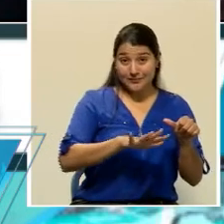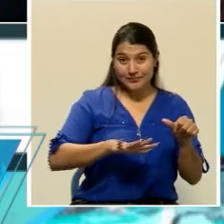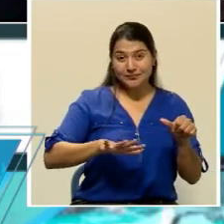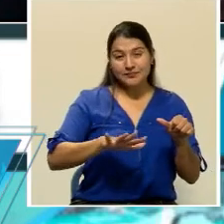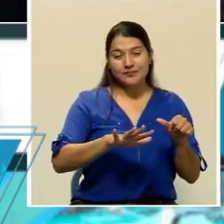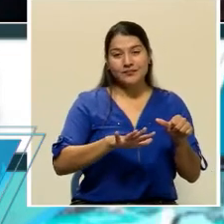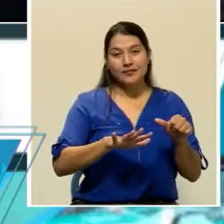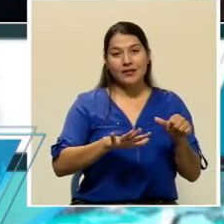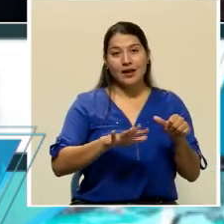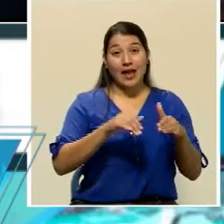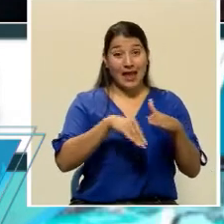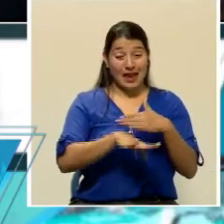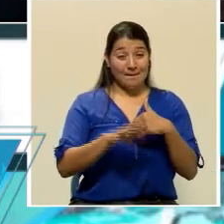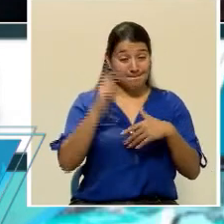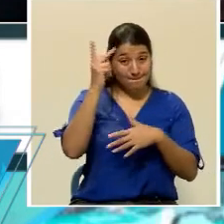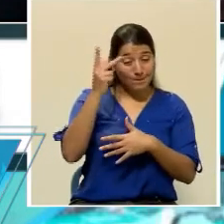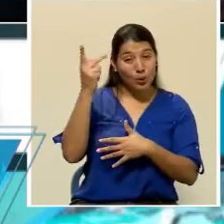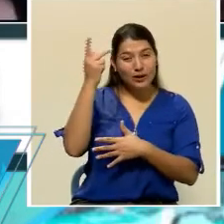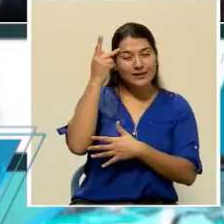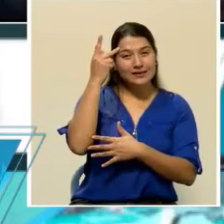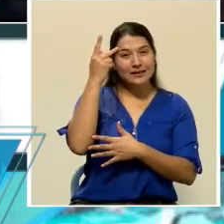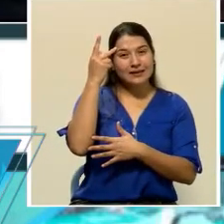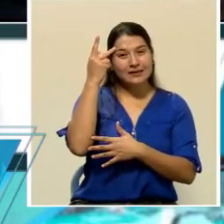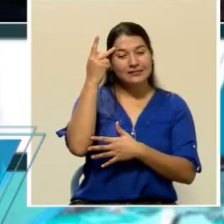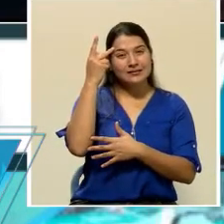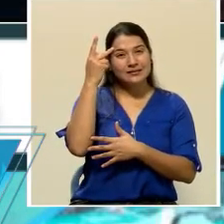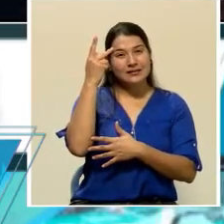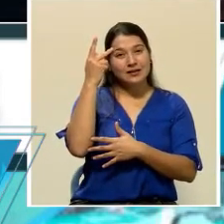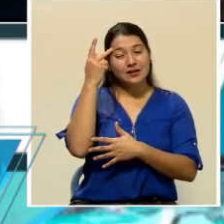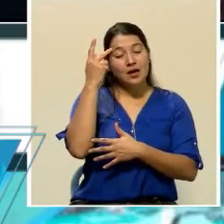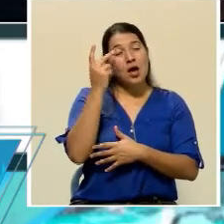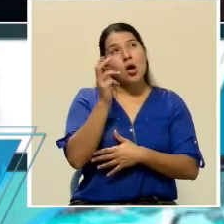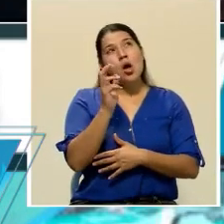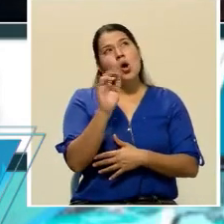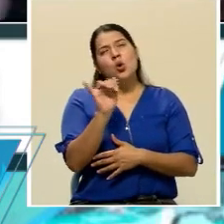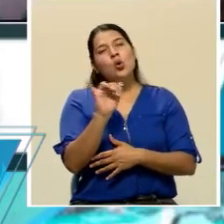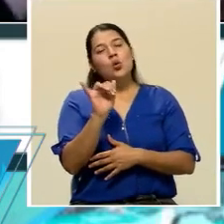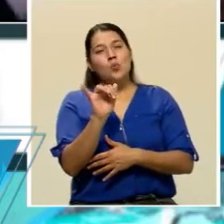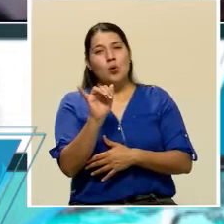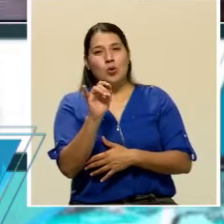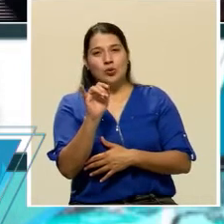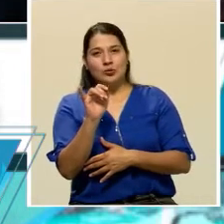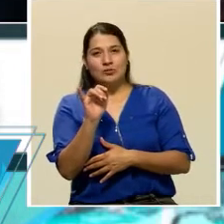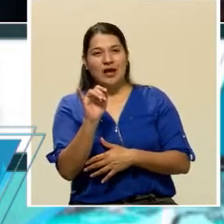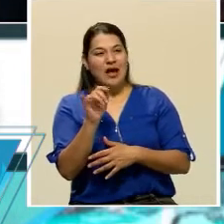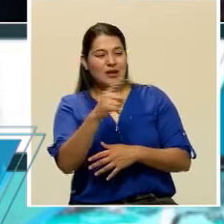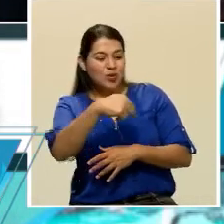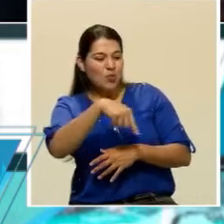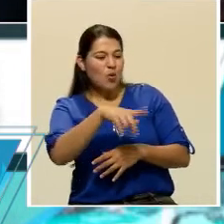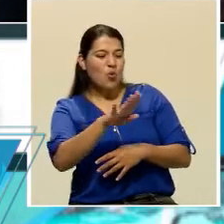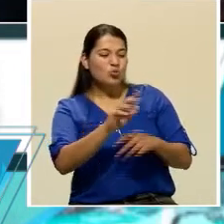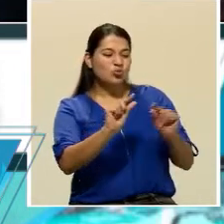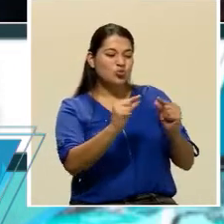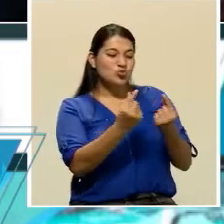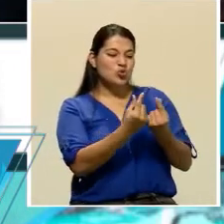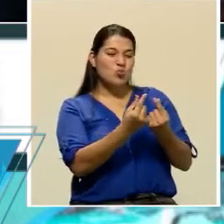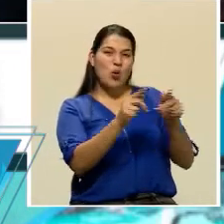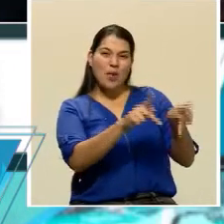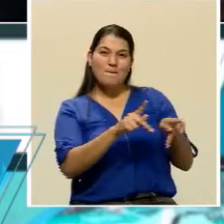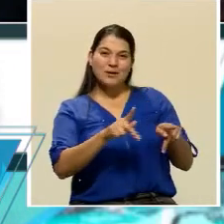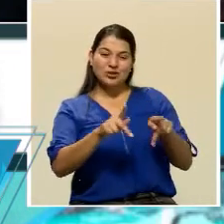del espectro político que, como dicen popularmente, se hace el ruso.